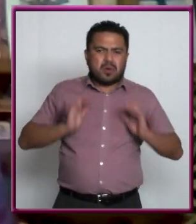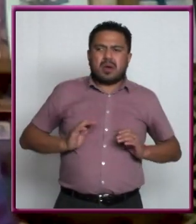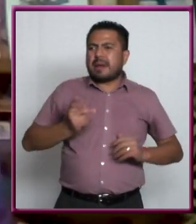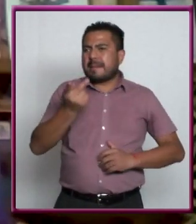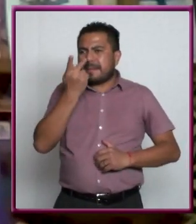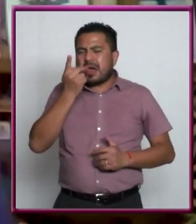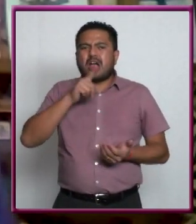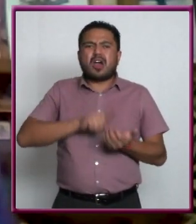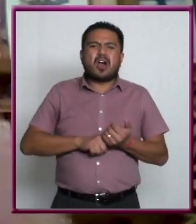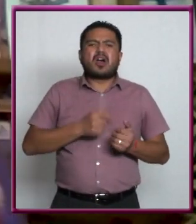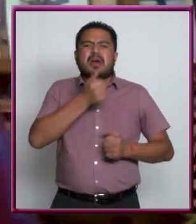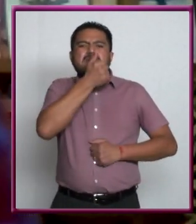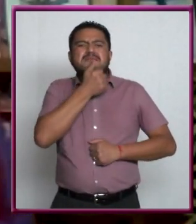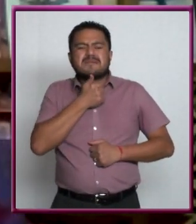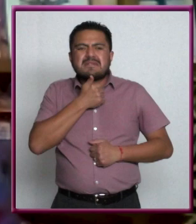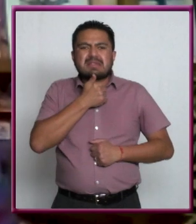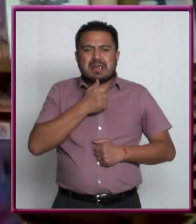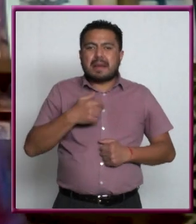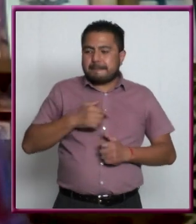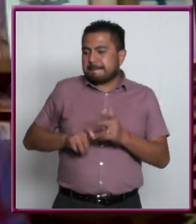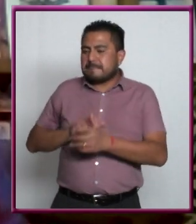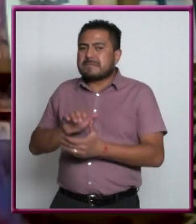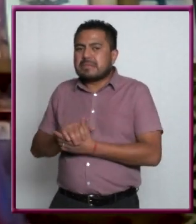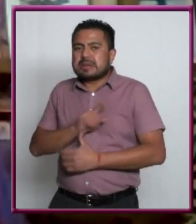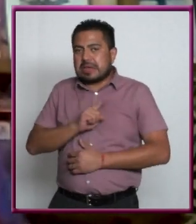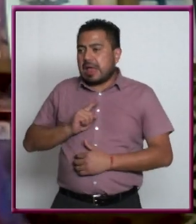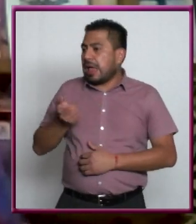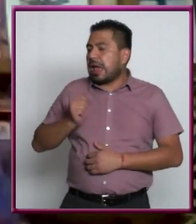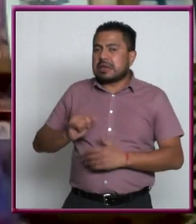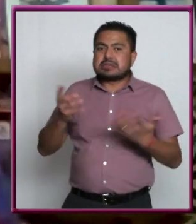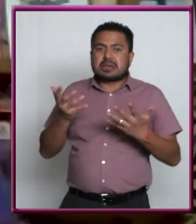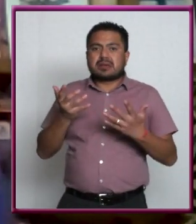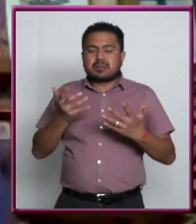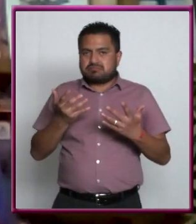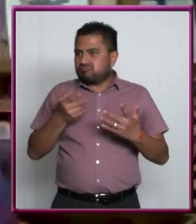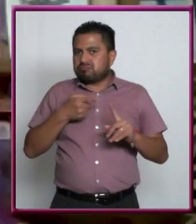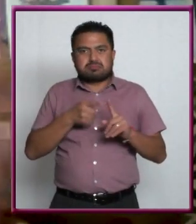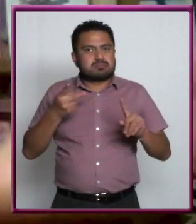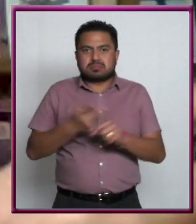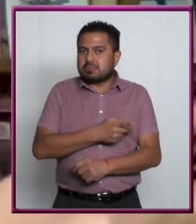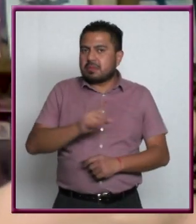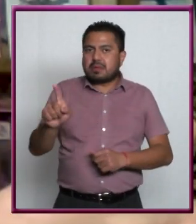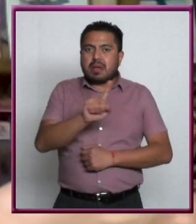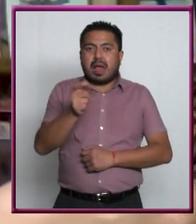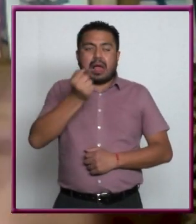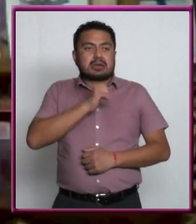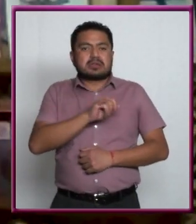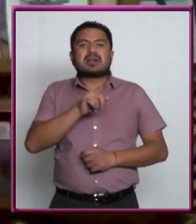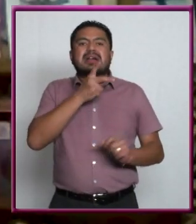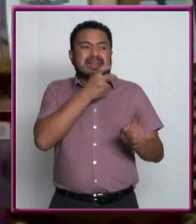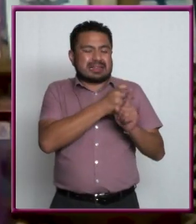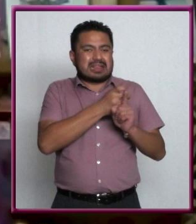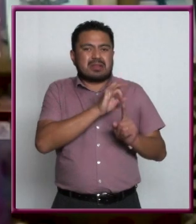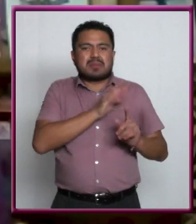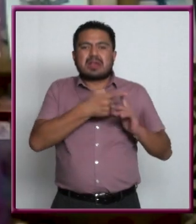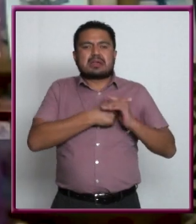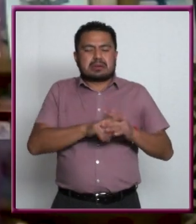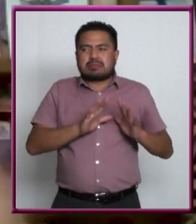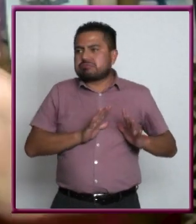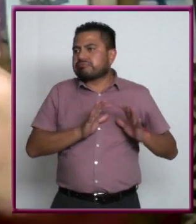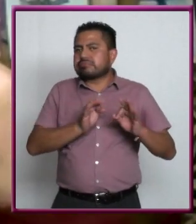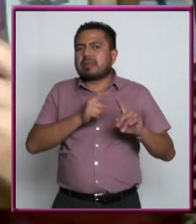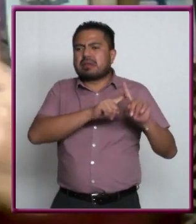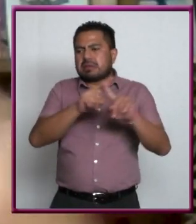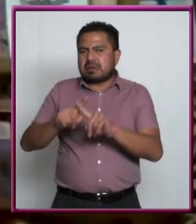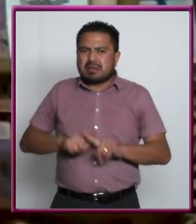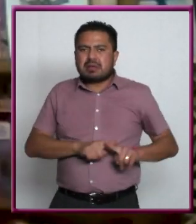de cuerpo, de pene o de vulva, y que mi pareja debe de actuar así. Resulta que nada de eso sucedió. Y entonces ahí es donde pueden